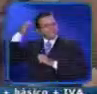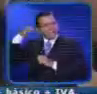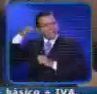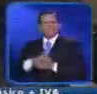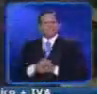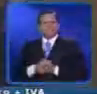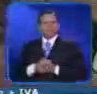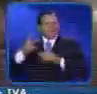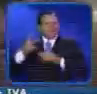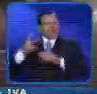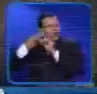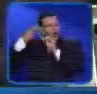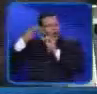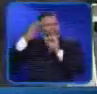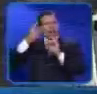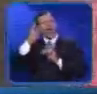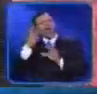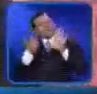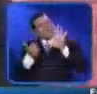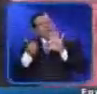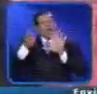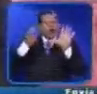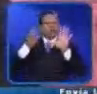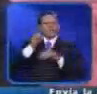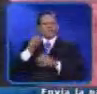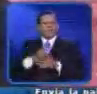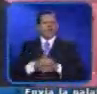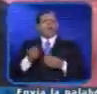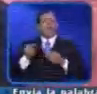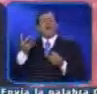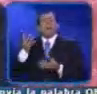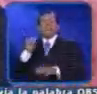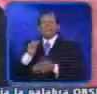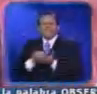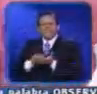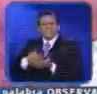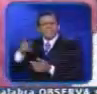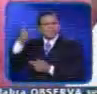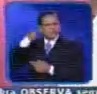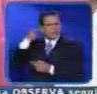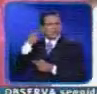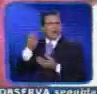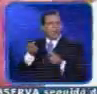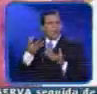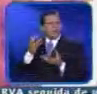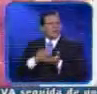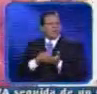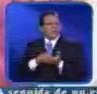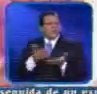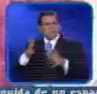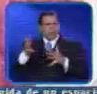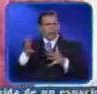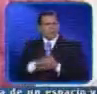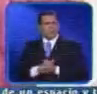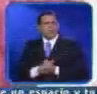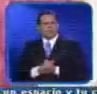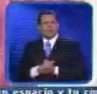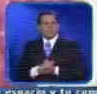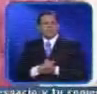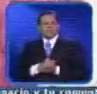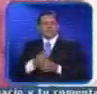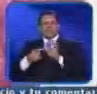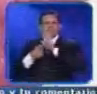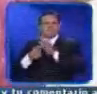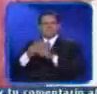y córtalo cada 6 a 8 semanas. ¿Cada cuánto recomiendas tú acudir al salón después que vamos de vacaciones